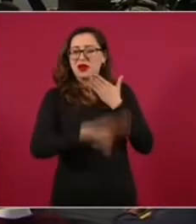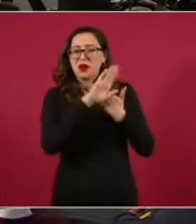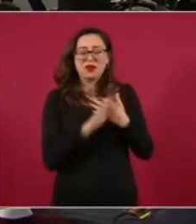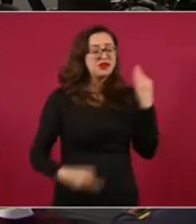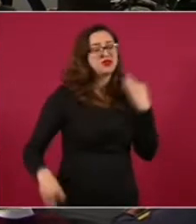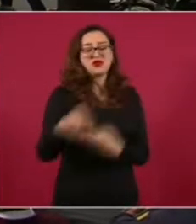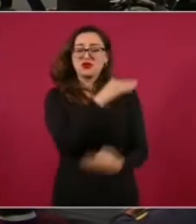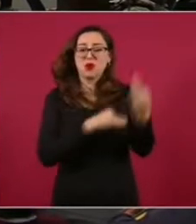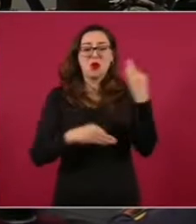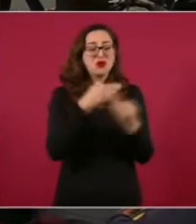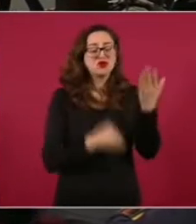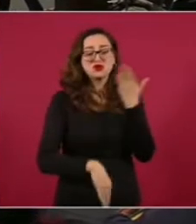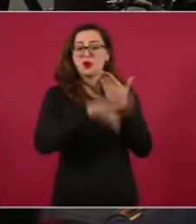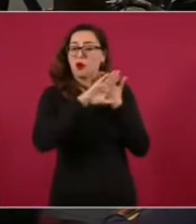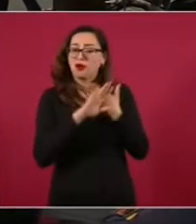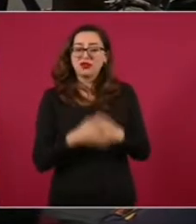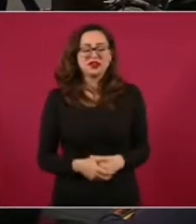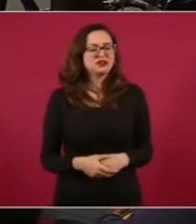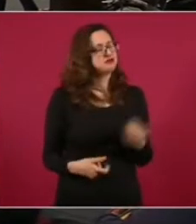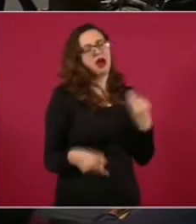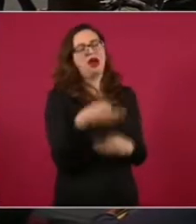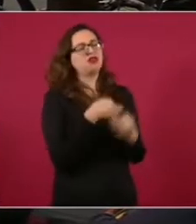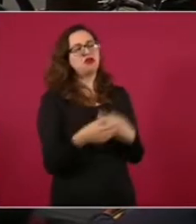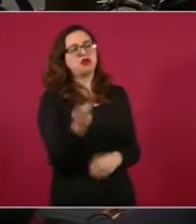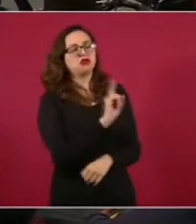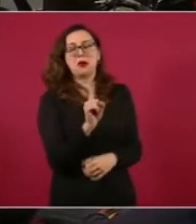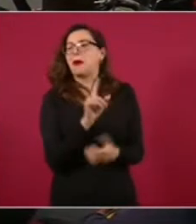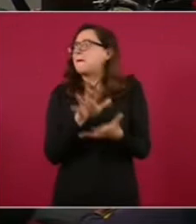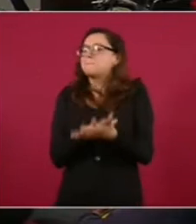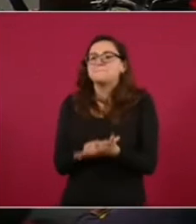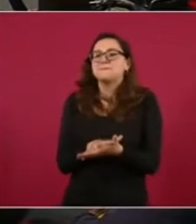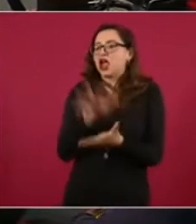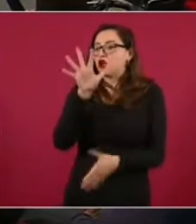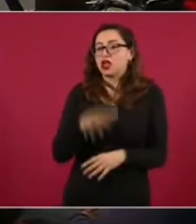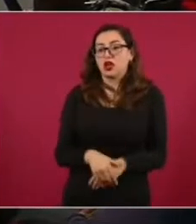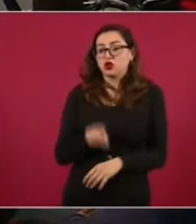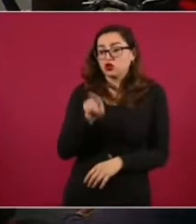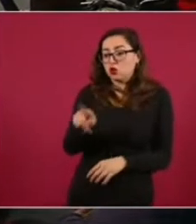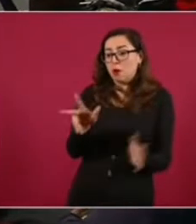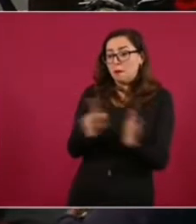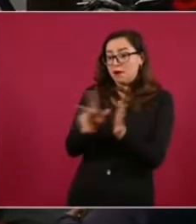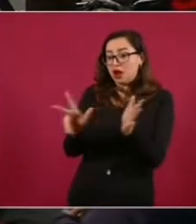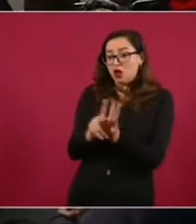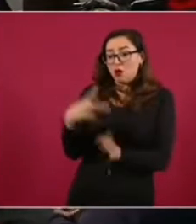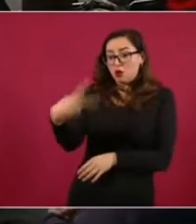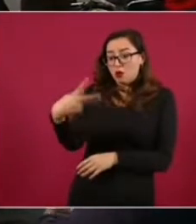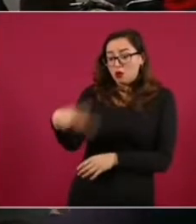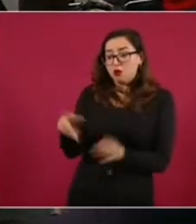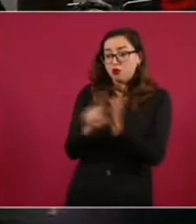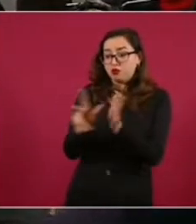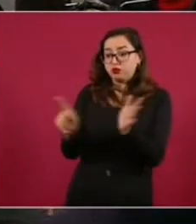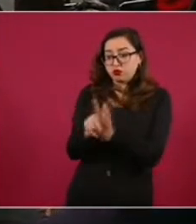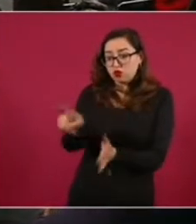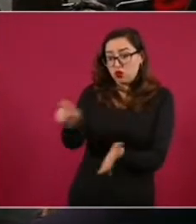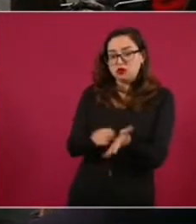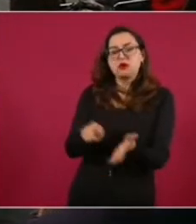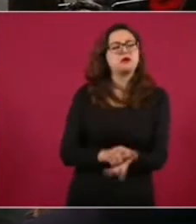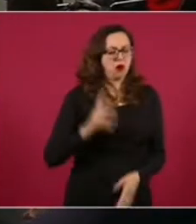todos. La mayoría. La inmensa mayoría. Si tú ves tu periódico en donde escribes hoy. Con mucho orgullo.